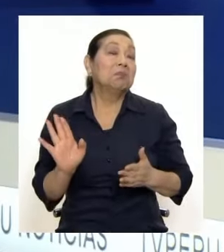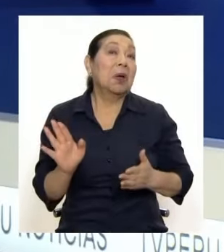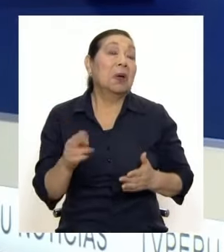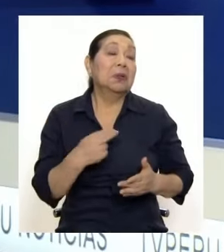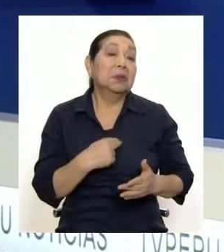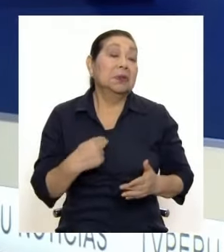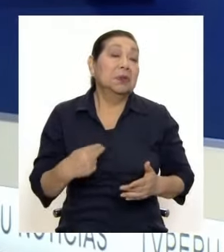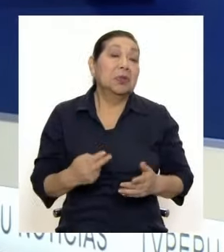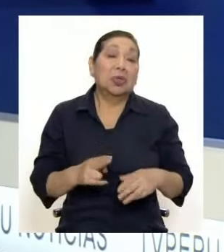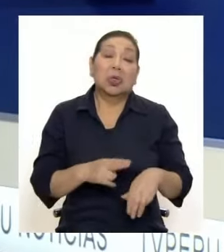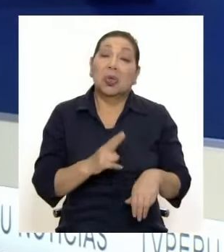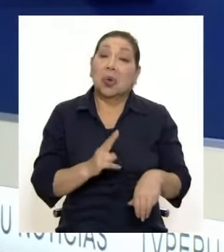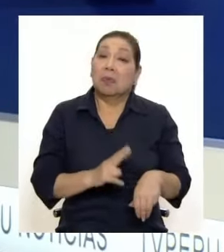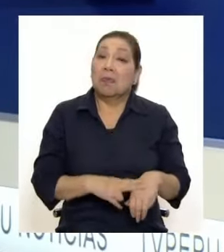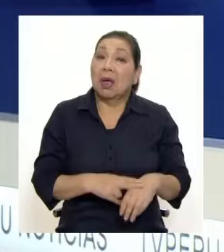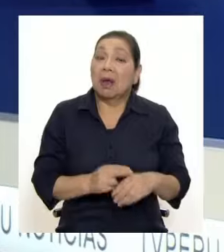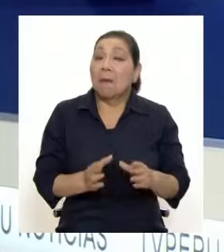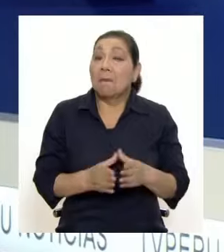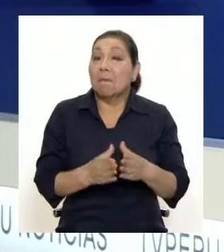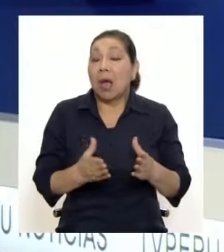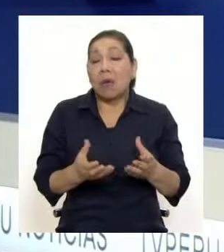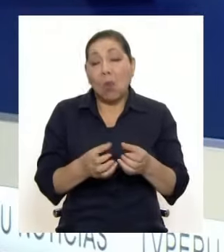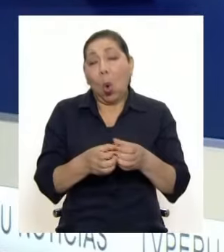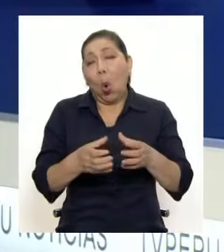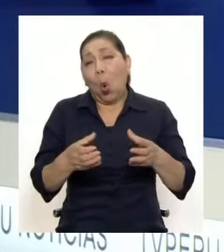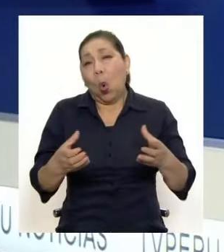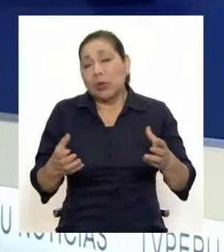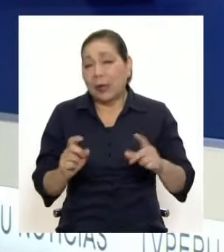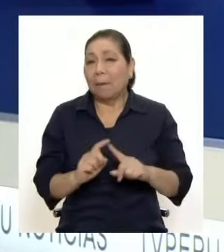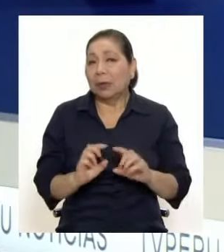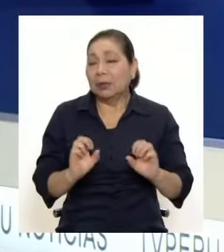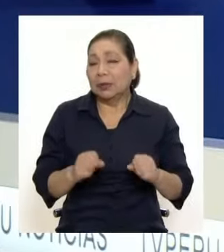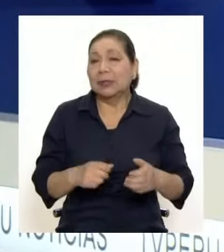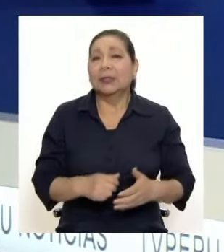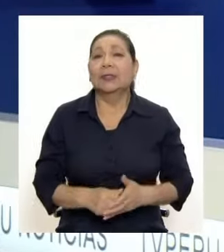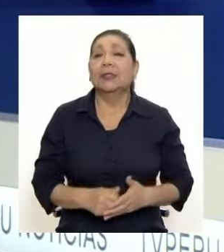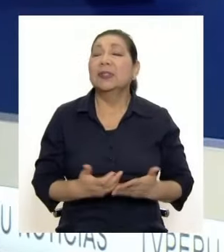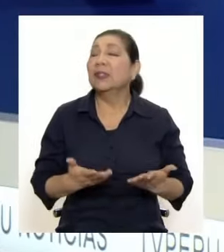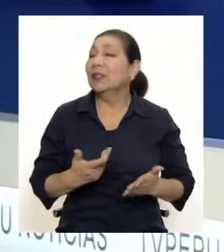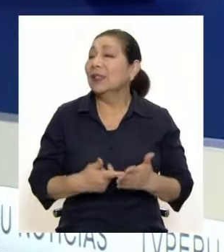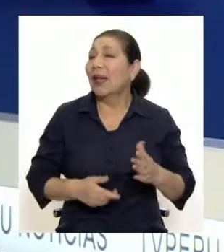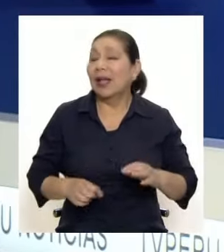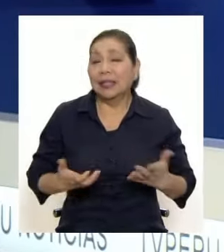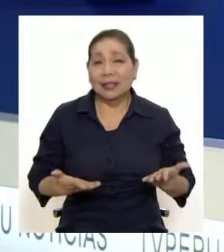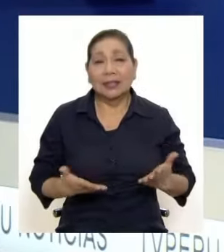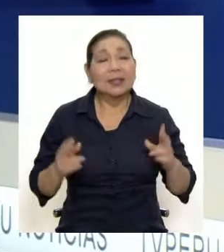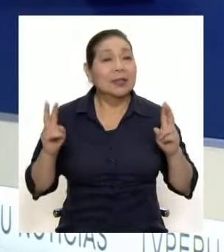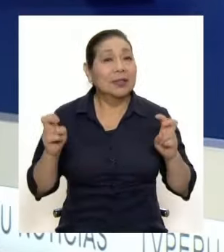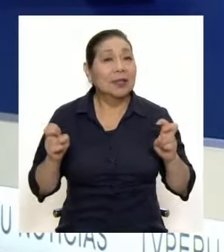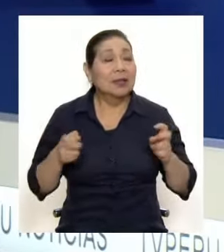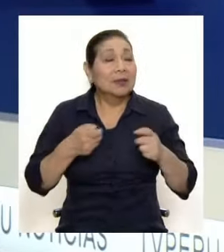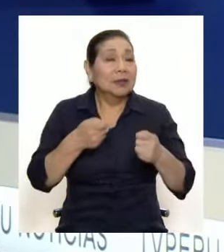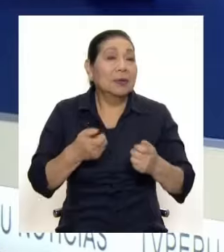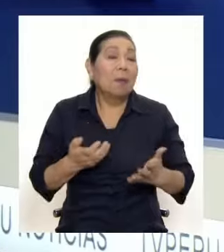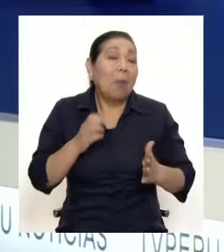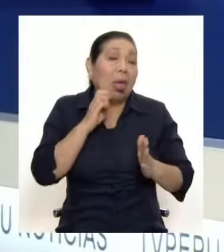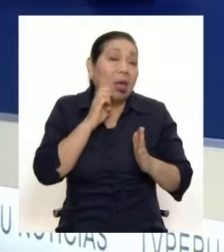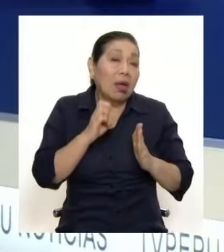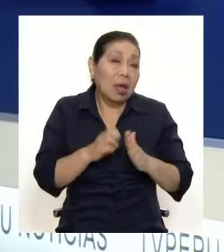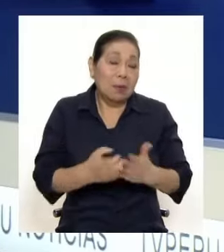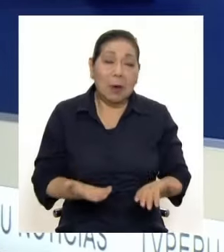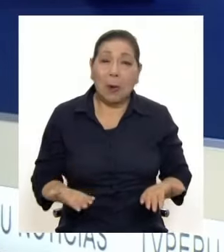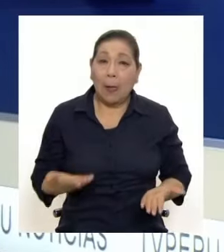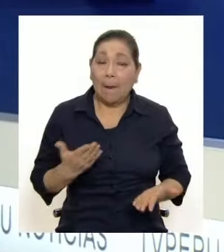es normalmente un pedido de grandes volúmenes No es cierto grandes volúmenes Entonces qué tenemos aquí en el tema del agro por ejemplo